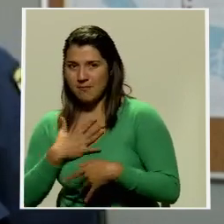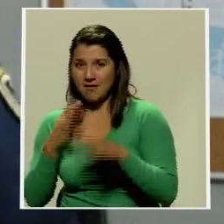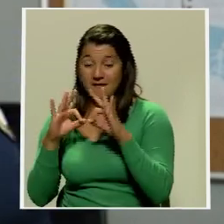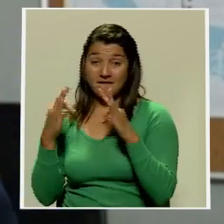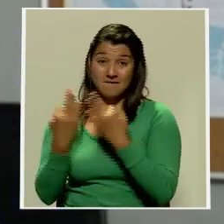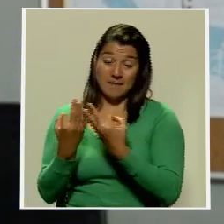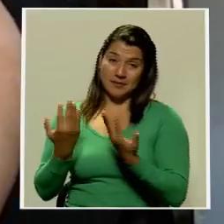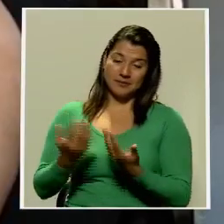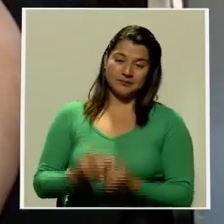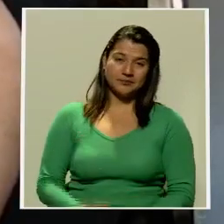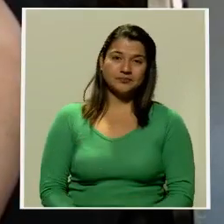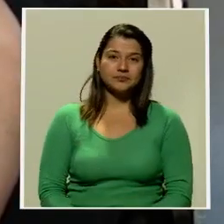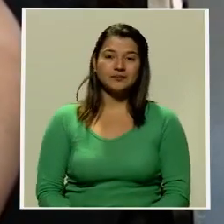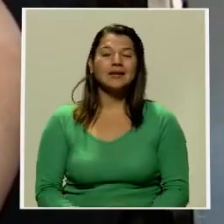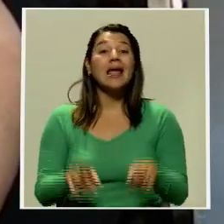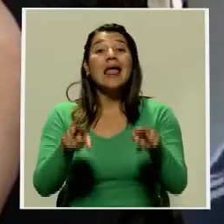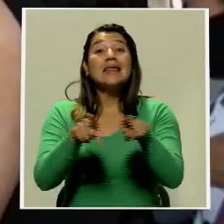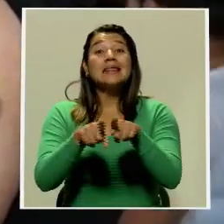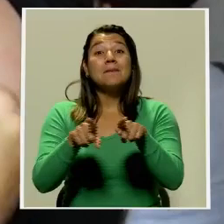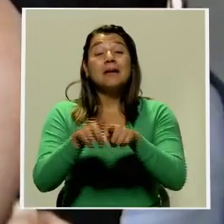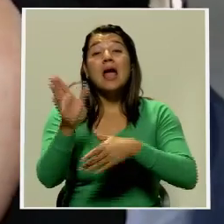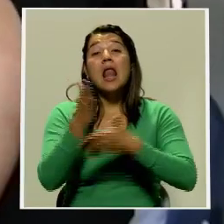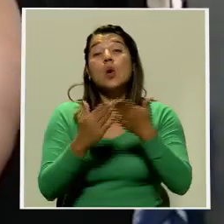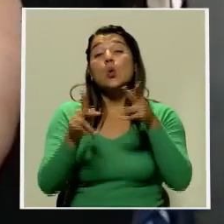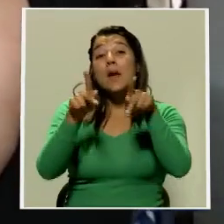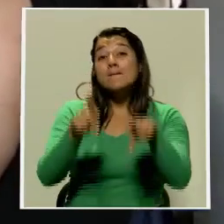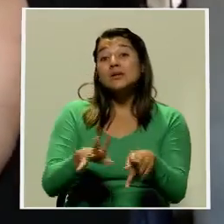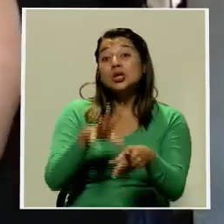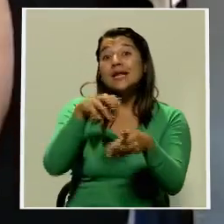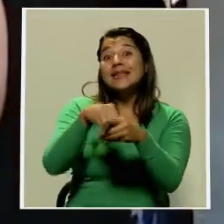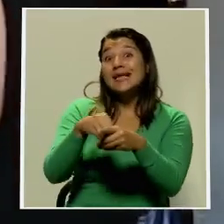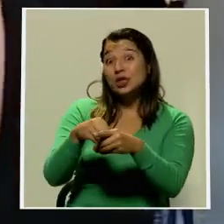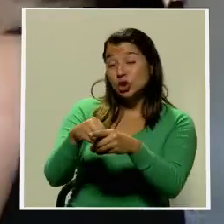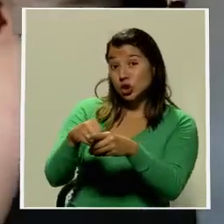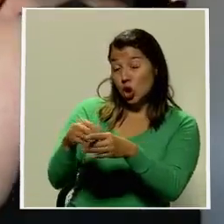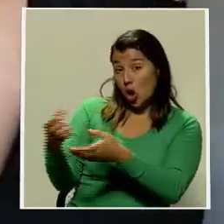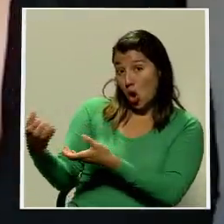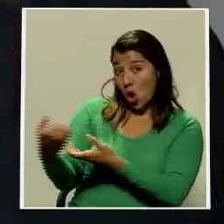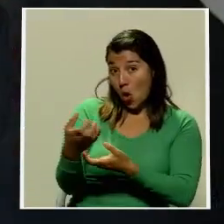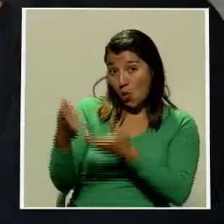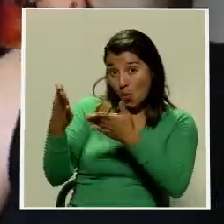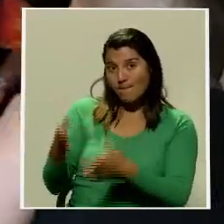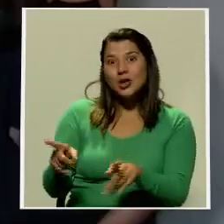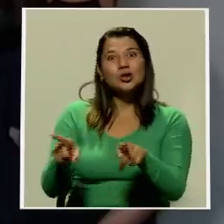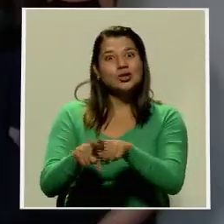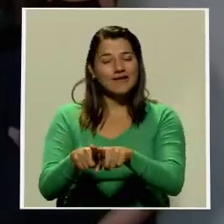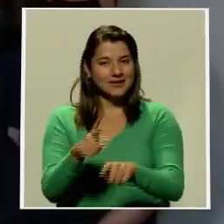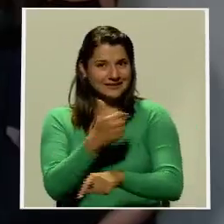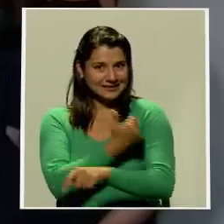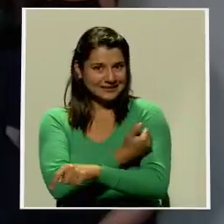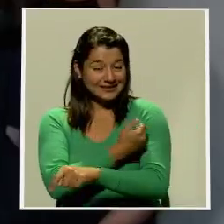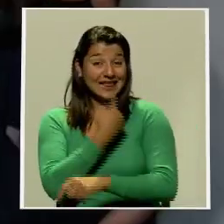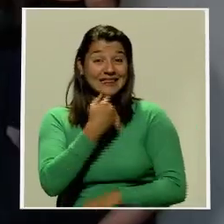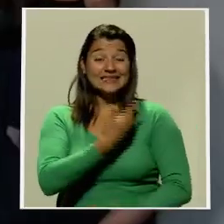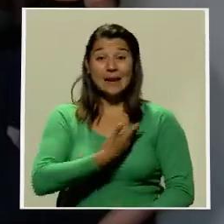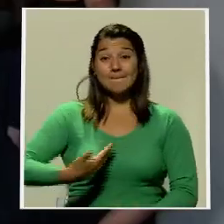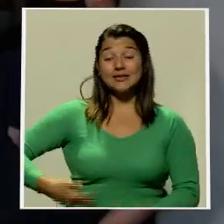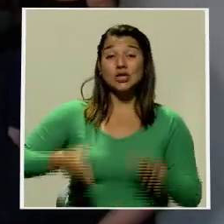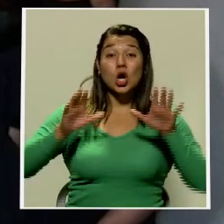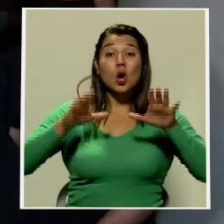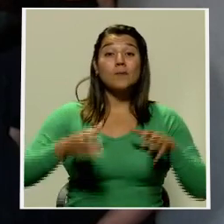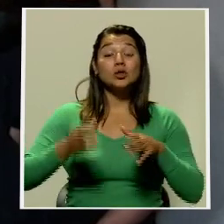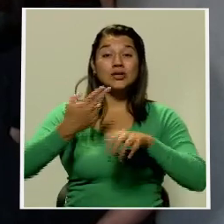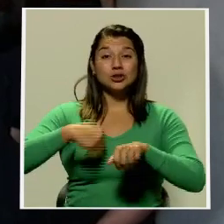que sería la casa. Además, algunos miembros del Cuerpo de Bomberos también recibieron la vacuna. De acuerdo con el presidente de la Comisión Nacional